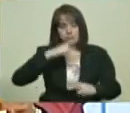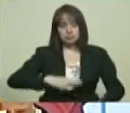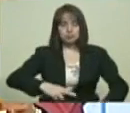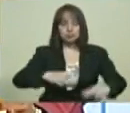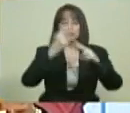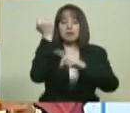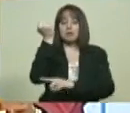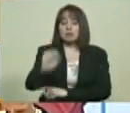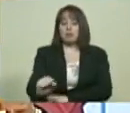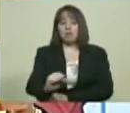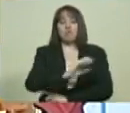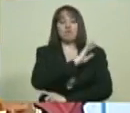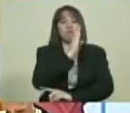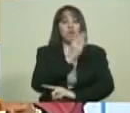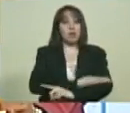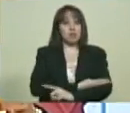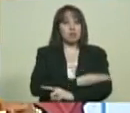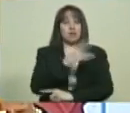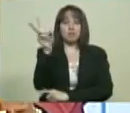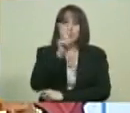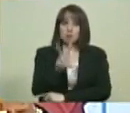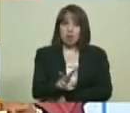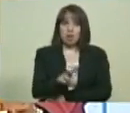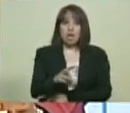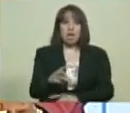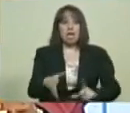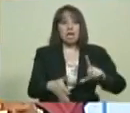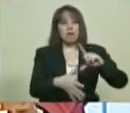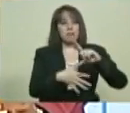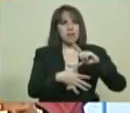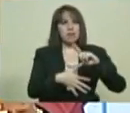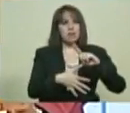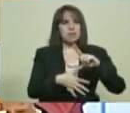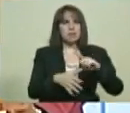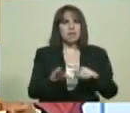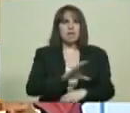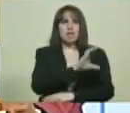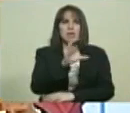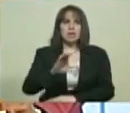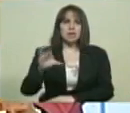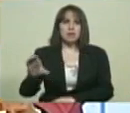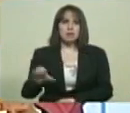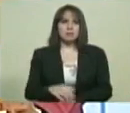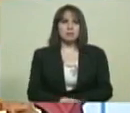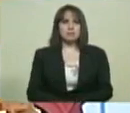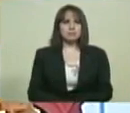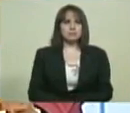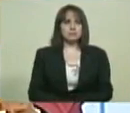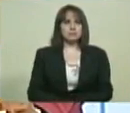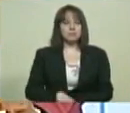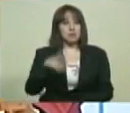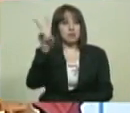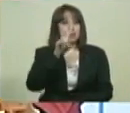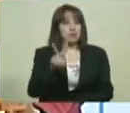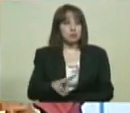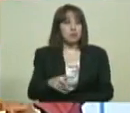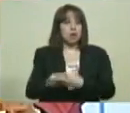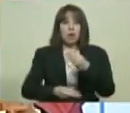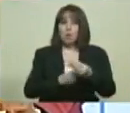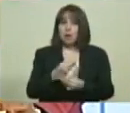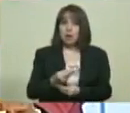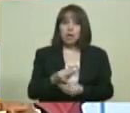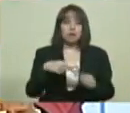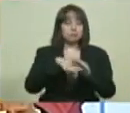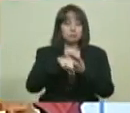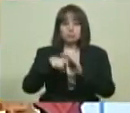rebeldía revolucionaria en América Latina y el Caribe. Venezuela lo hará en medio de enormes dificultades